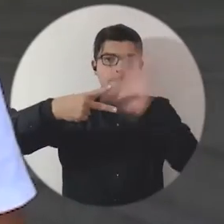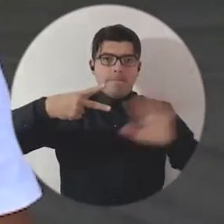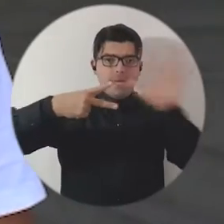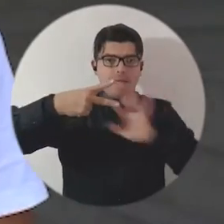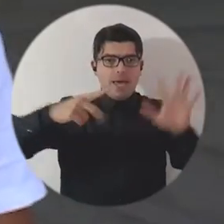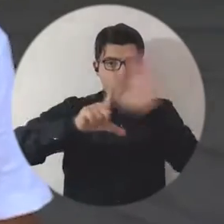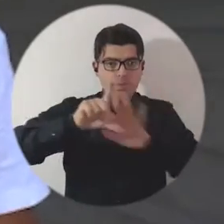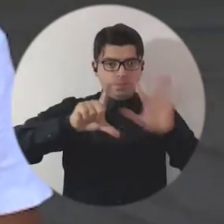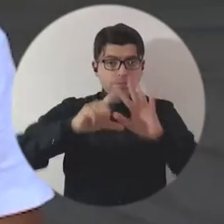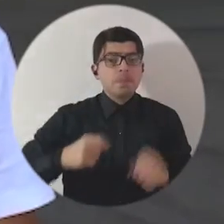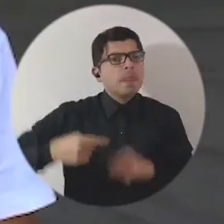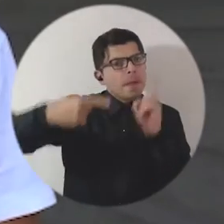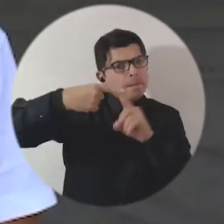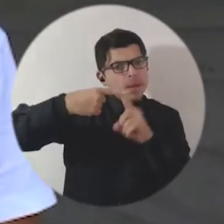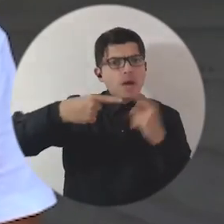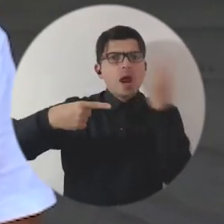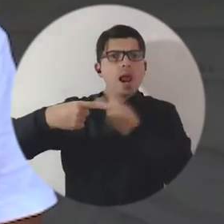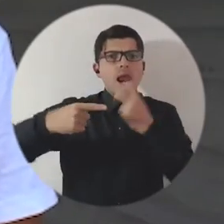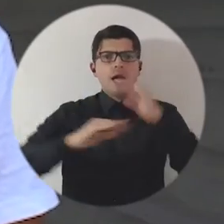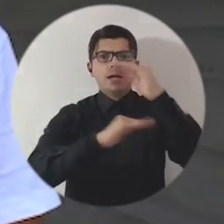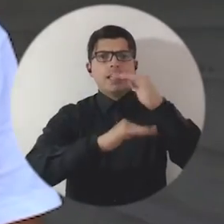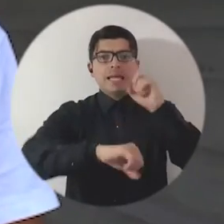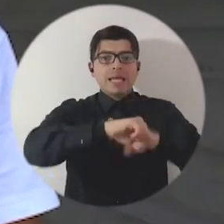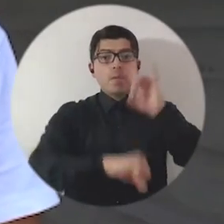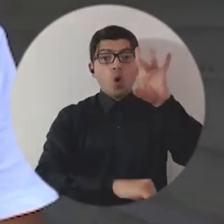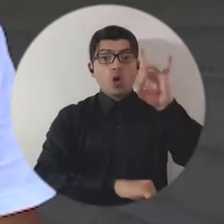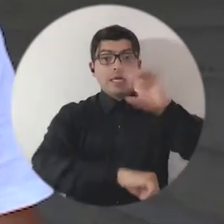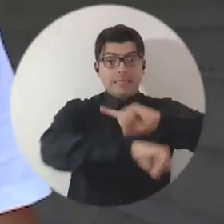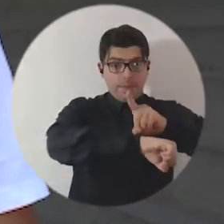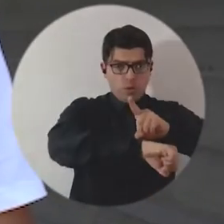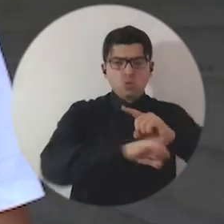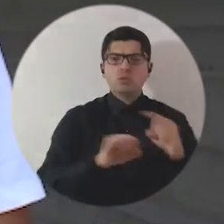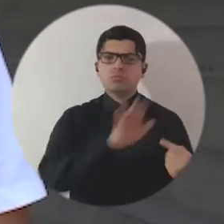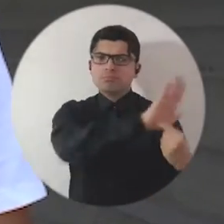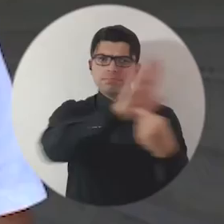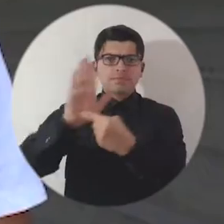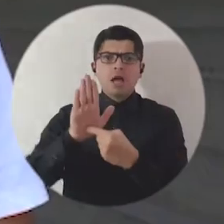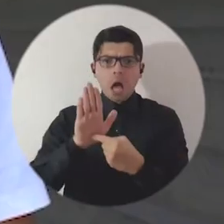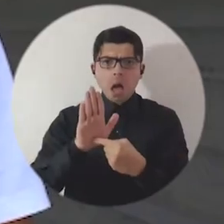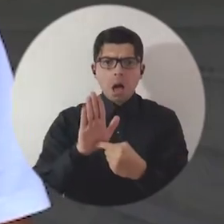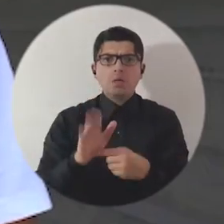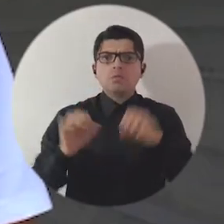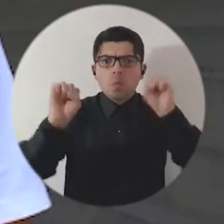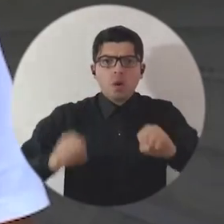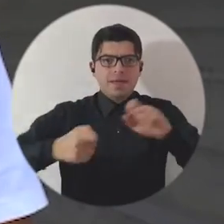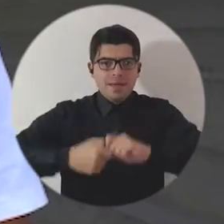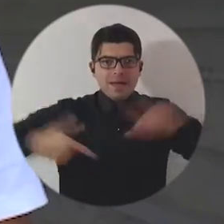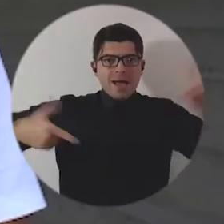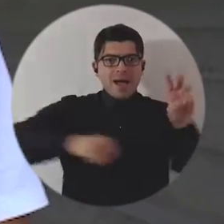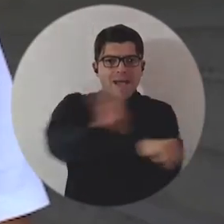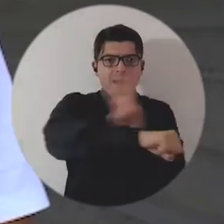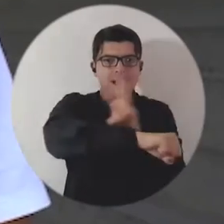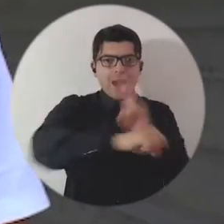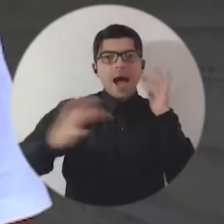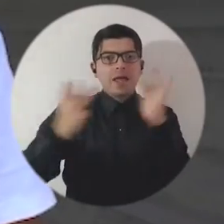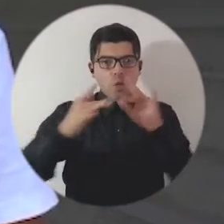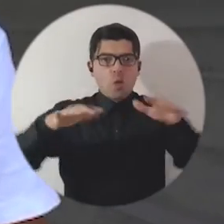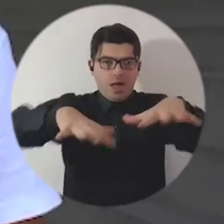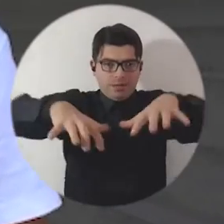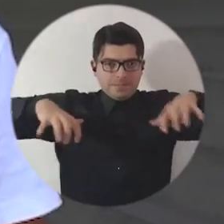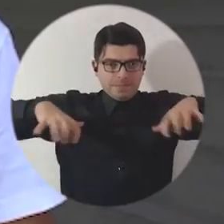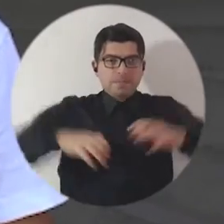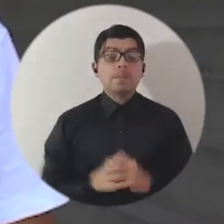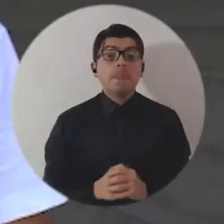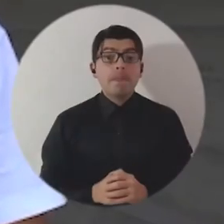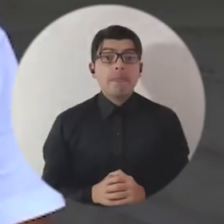video. En el formato oral tienes un tiempo de 15 minutos y la presentación la harás a través de la plataforma virtual del evento.